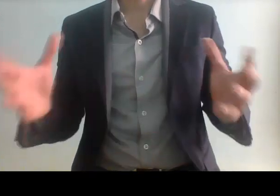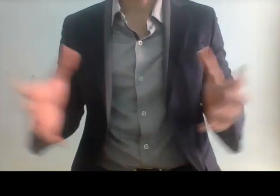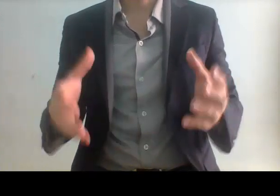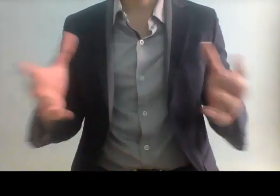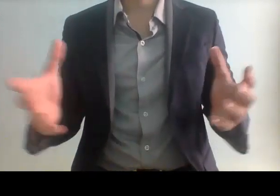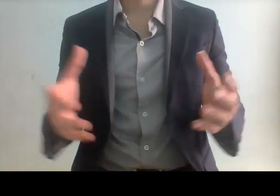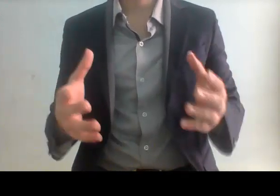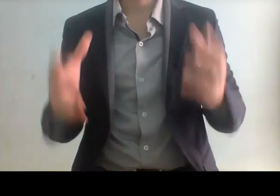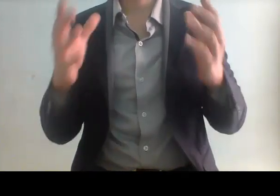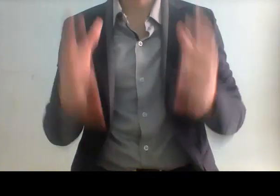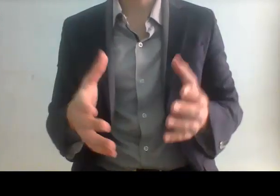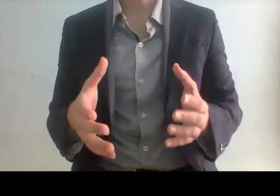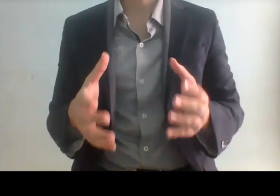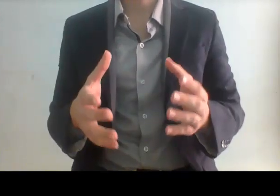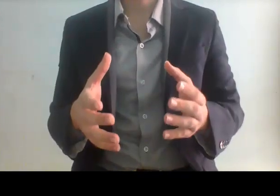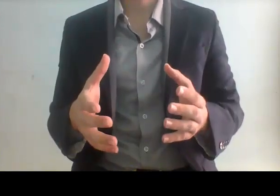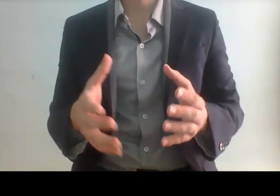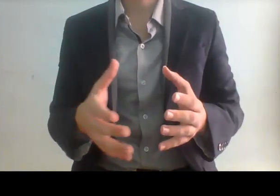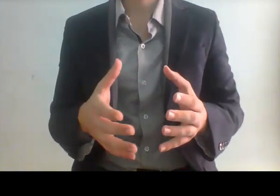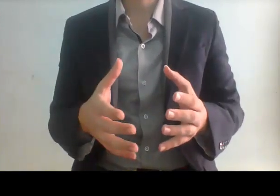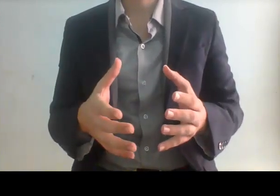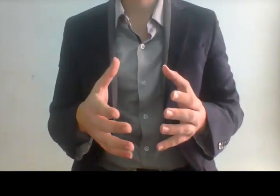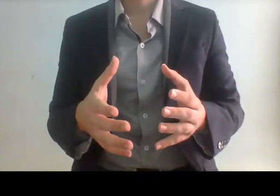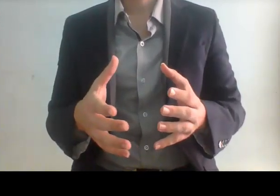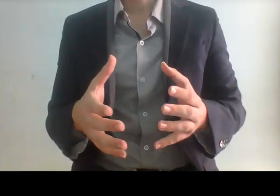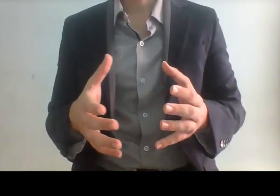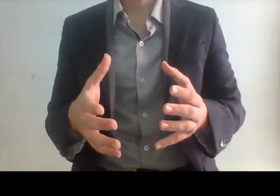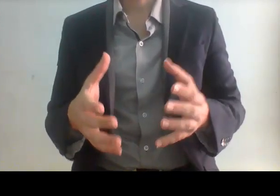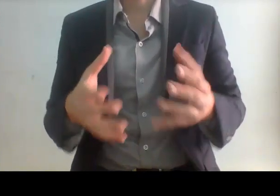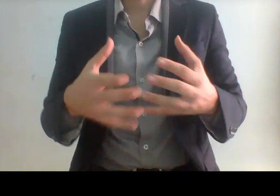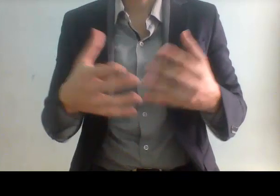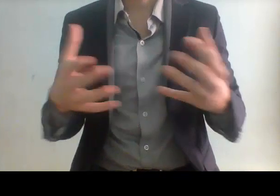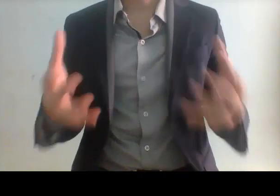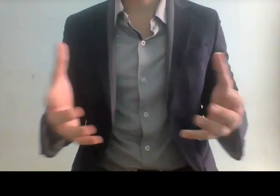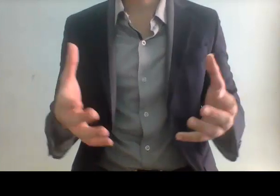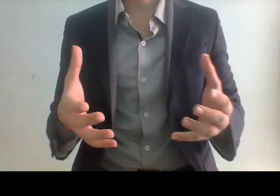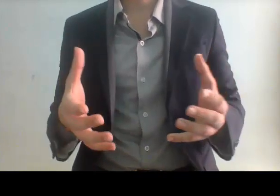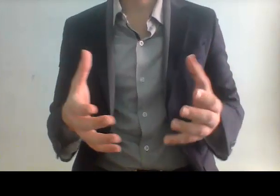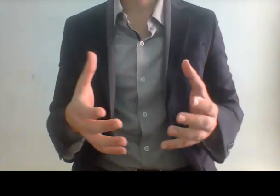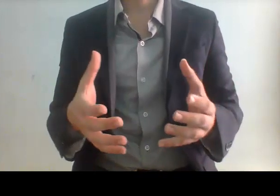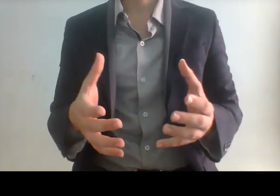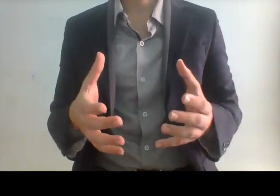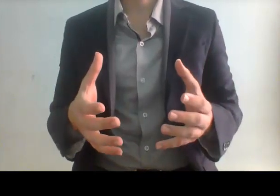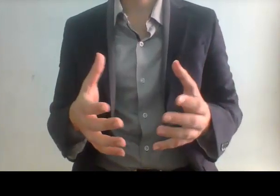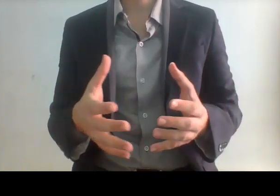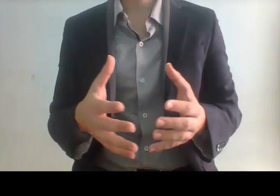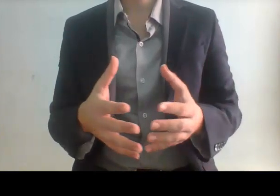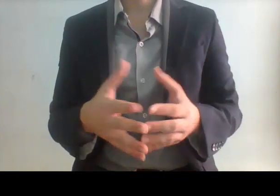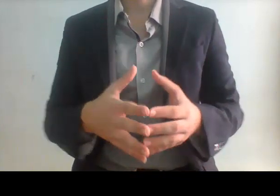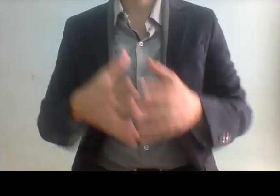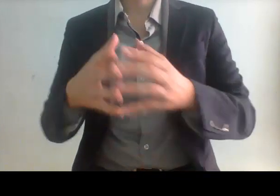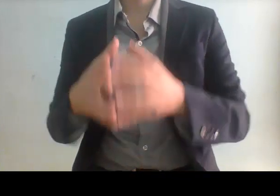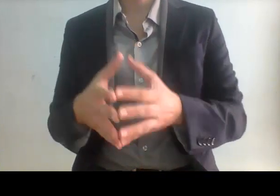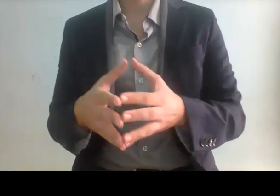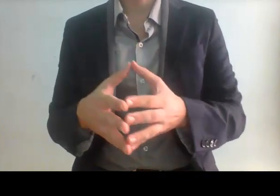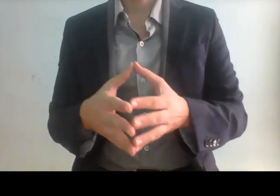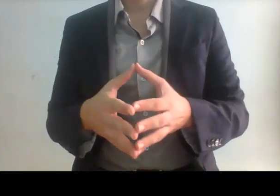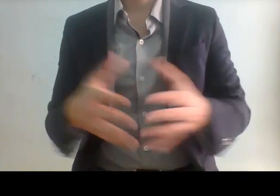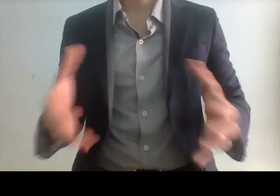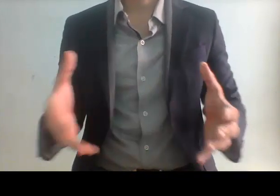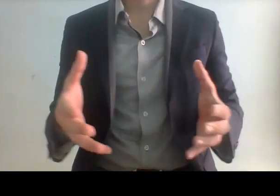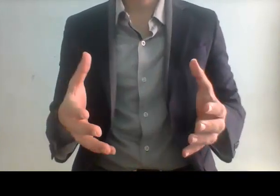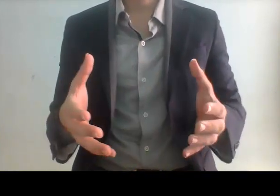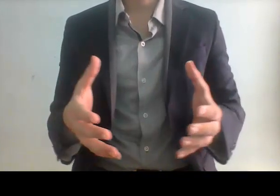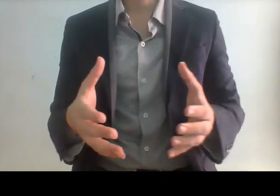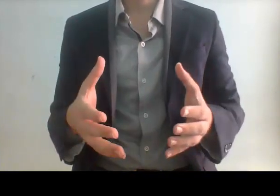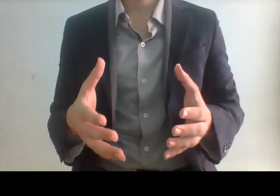que son panistas y priistas, y ahorita lo que está ocasionando es básicamente, pues como no van a tener recursos para las campañas políticas del año que sigue, ¿qué es